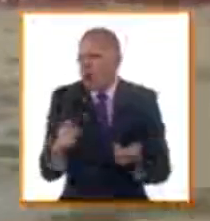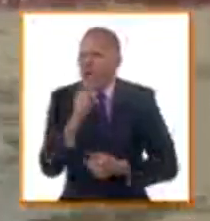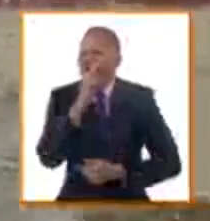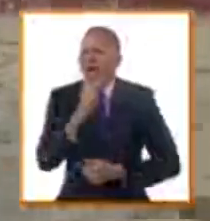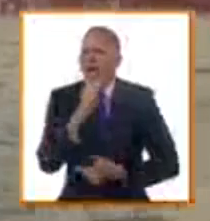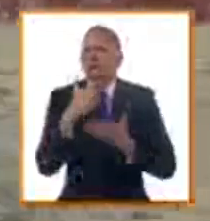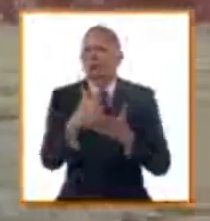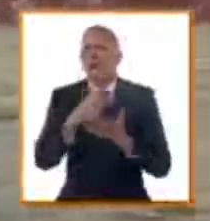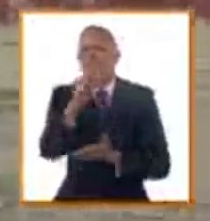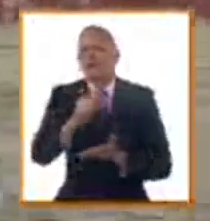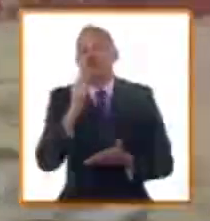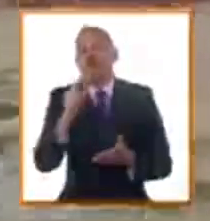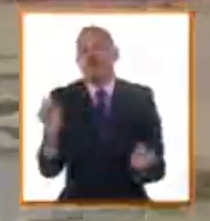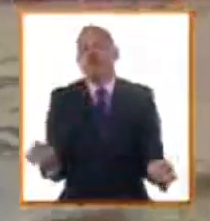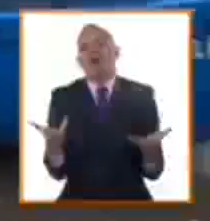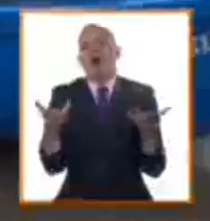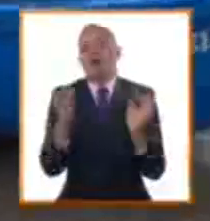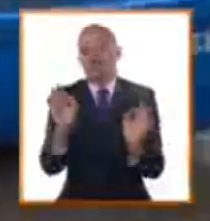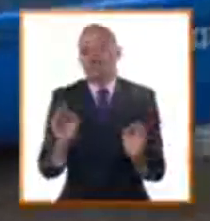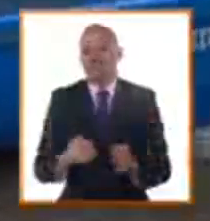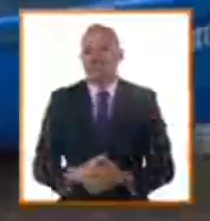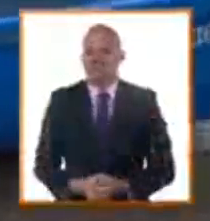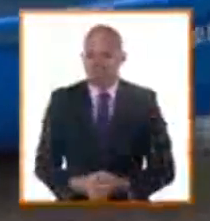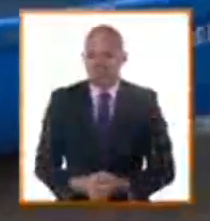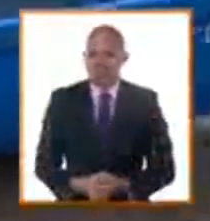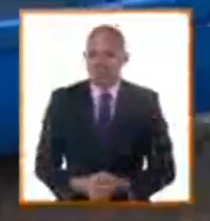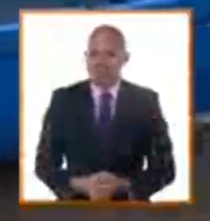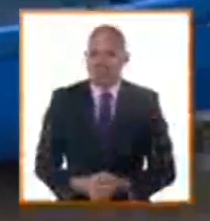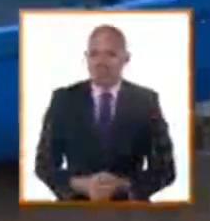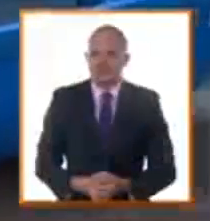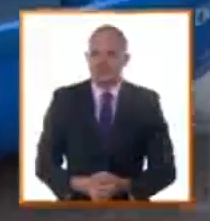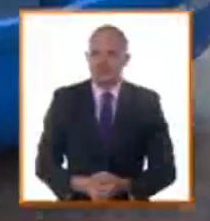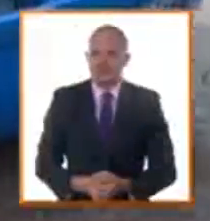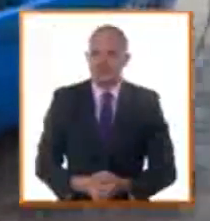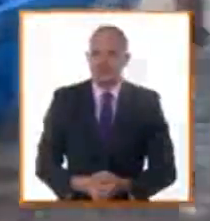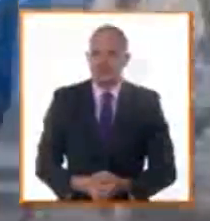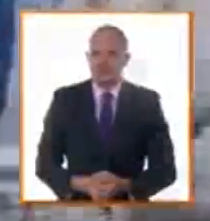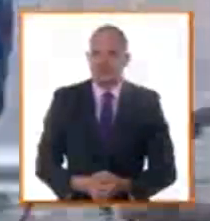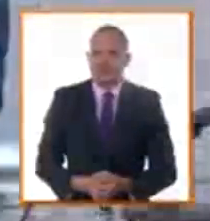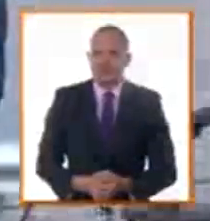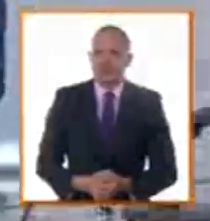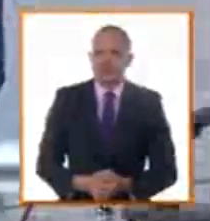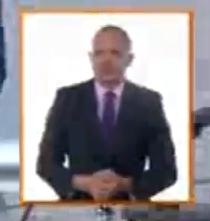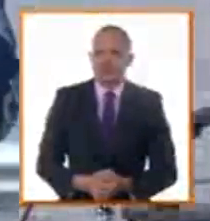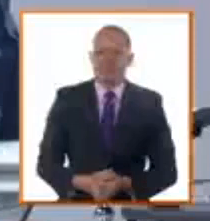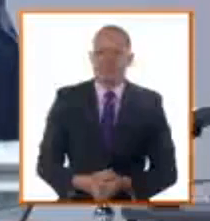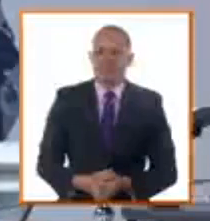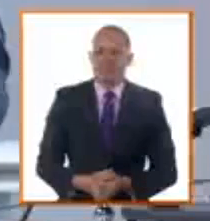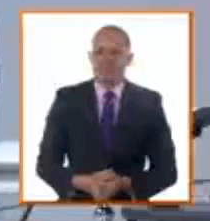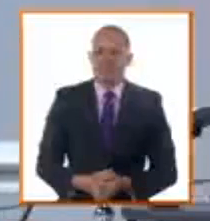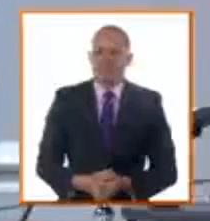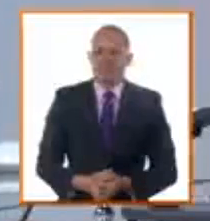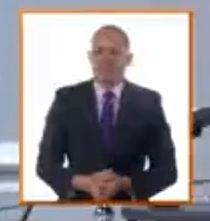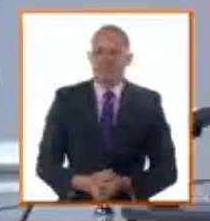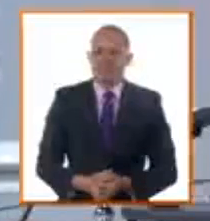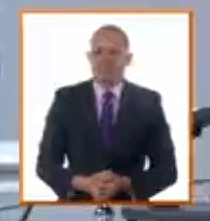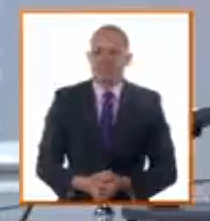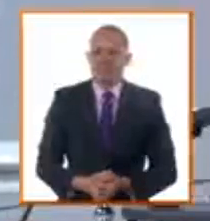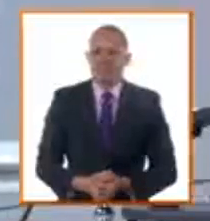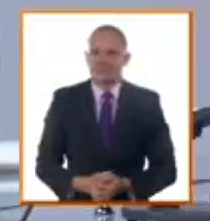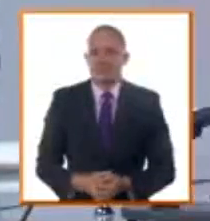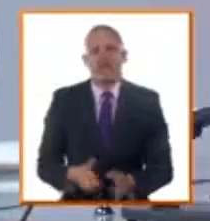humana. Ani Almaguer Navarro, especial para La Mesa Redonda. Bueno, quizás vimos algunos